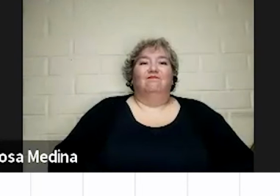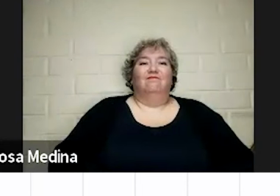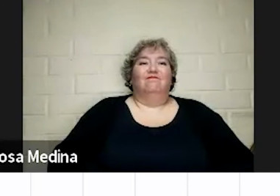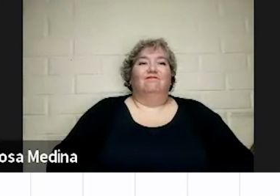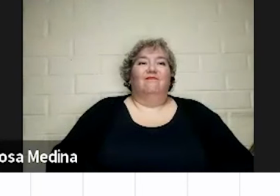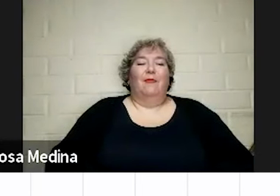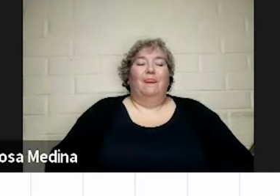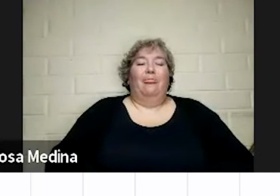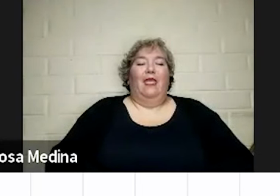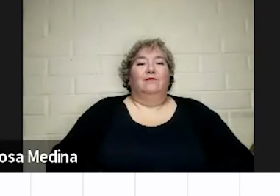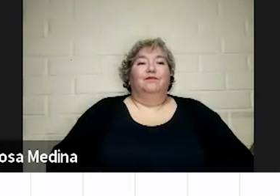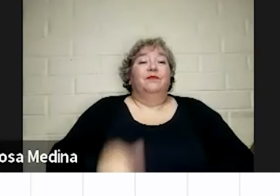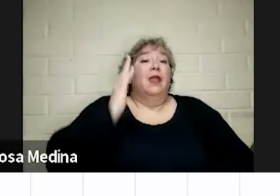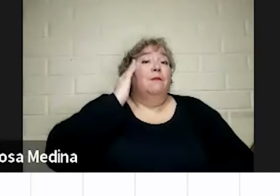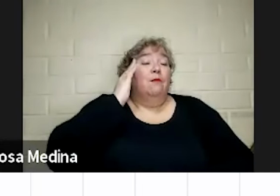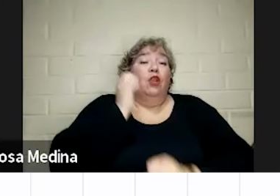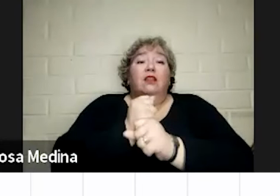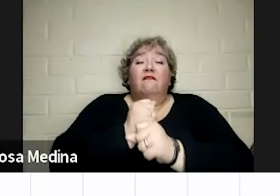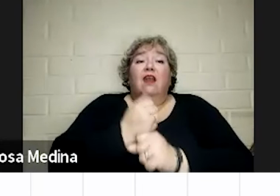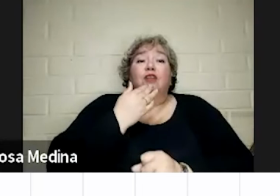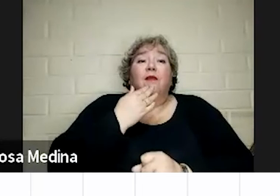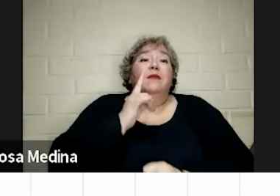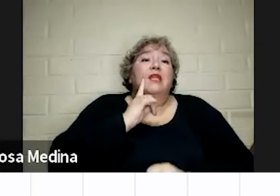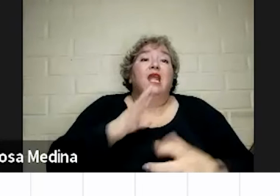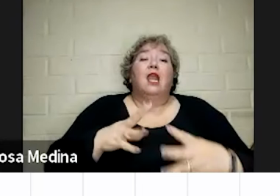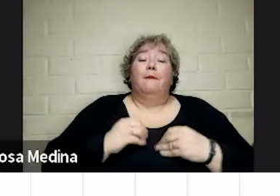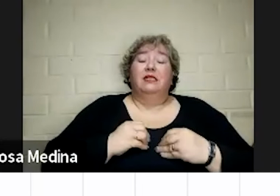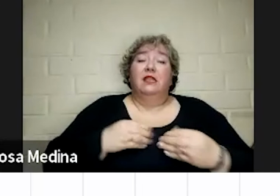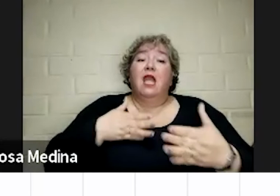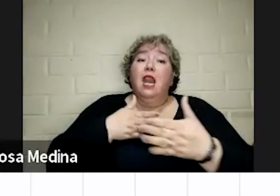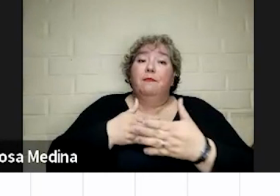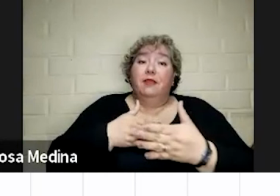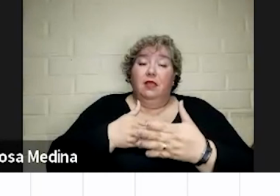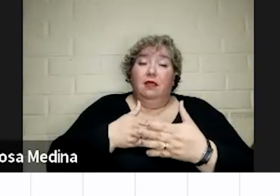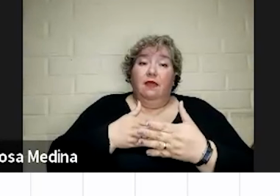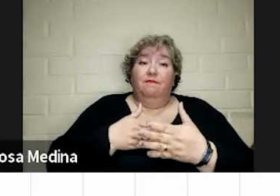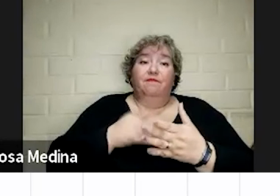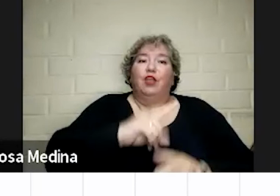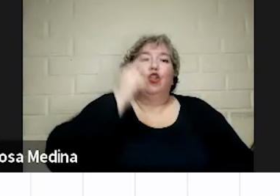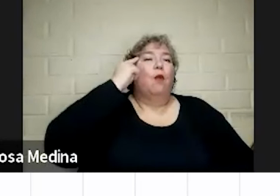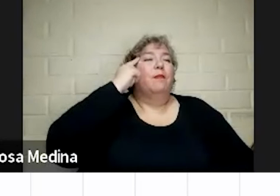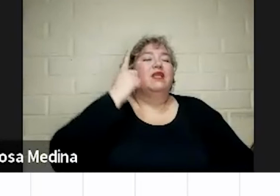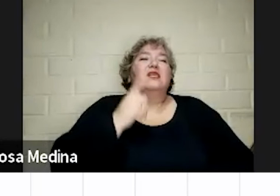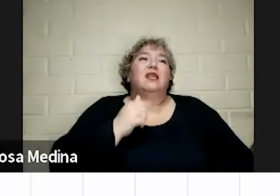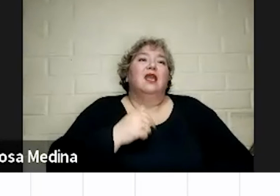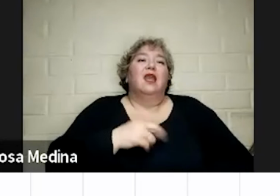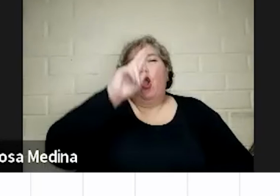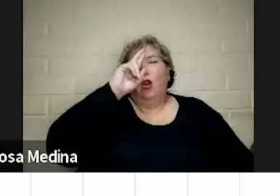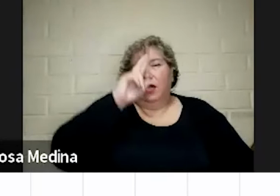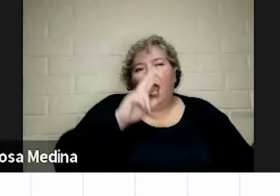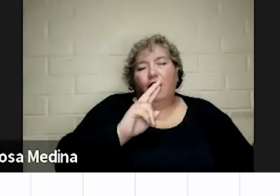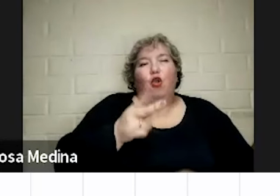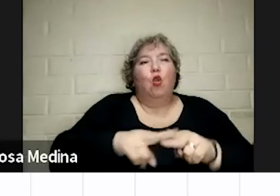Respecto de la memoria de trabajo, también podemos decir que es una capacidad limitada, así que no piensen que uno puede, o sea, que son raros o que lo están haciendo mal si